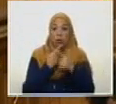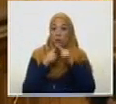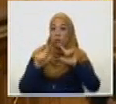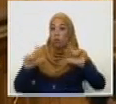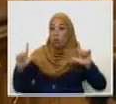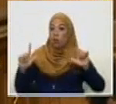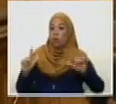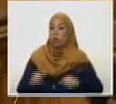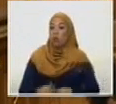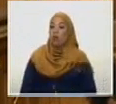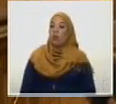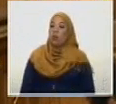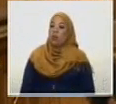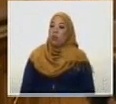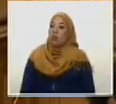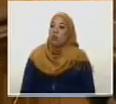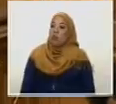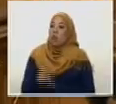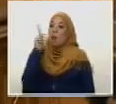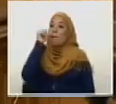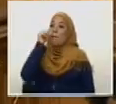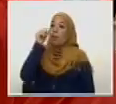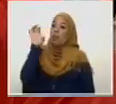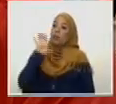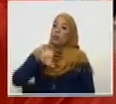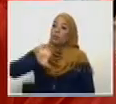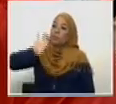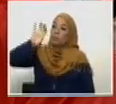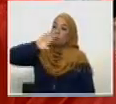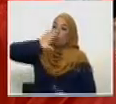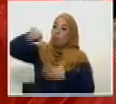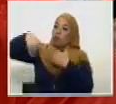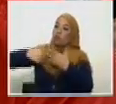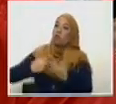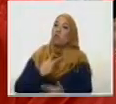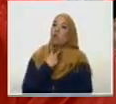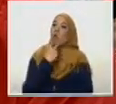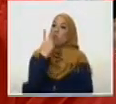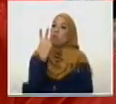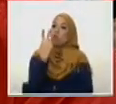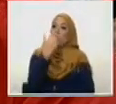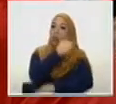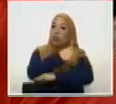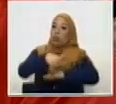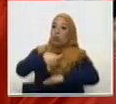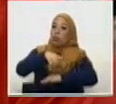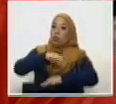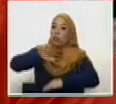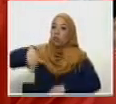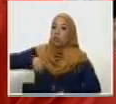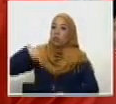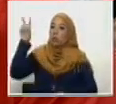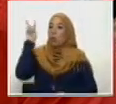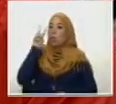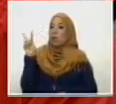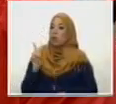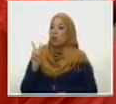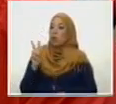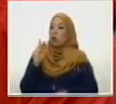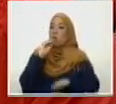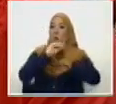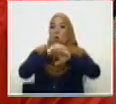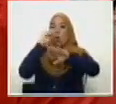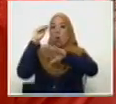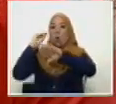anda en un tono de voz alto, gritándolo por todas las calles de nuestra patria, convocando